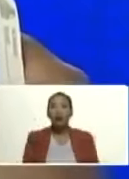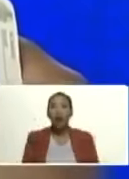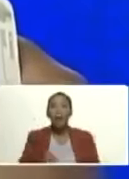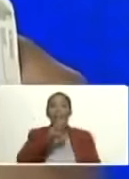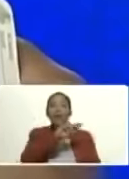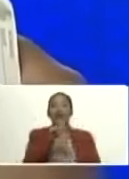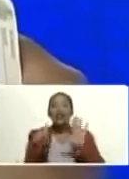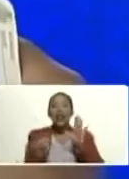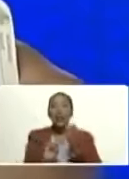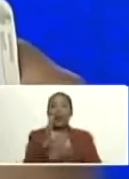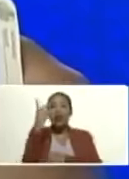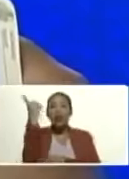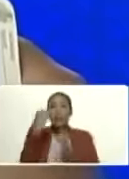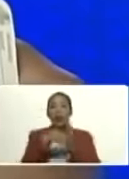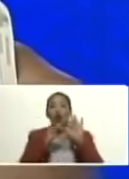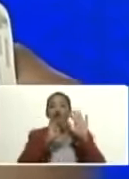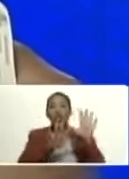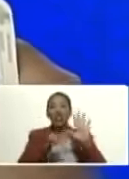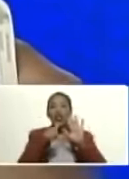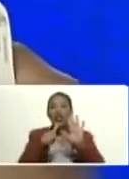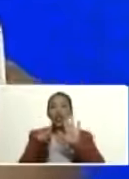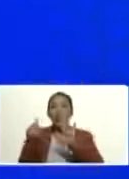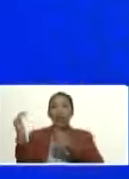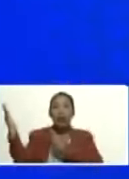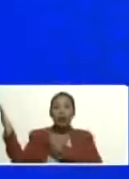26 de mayo de 1966.